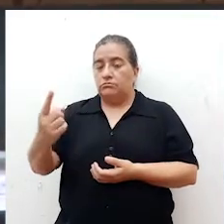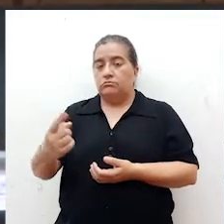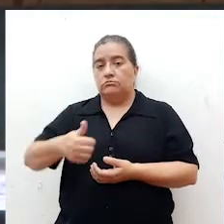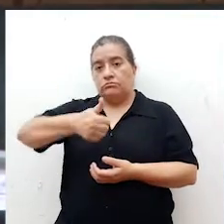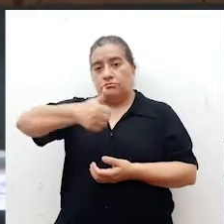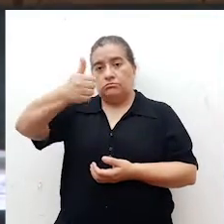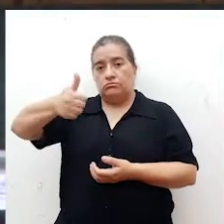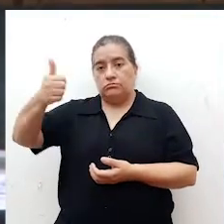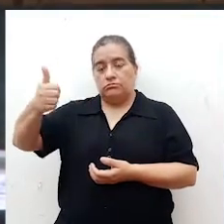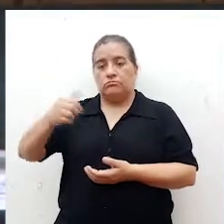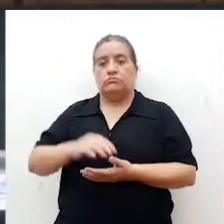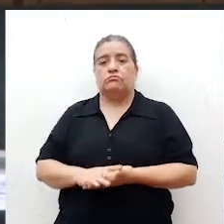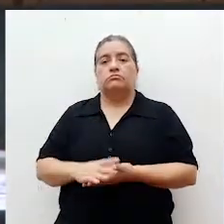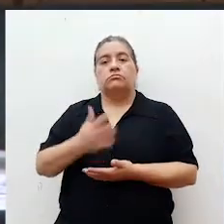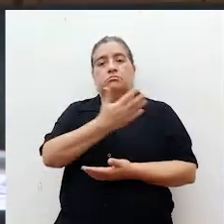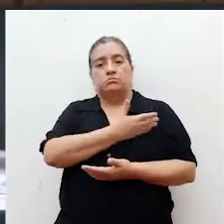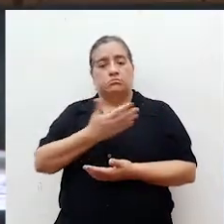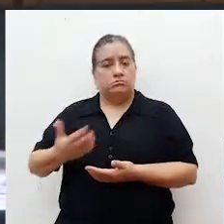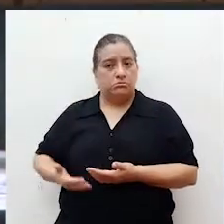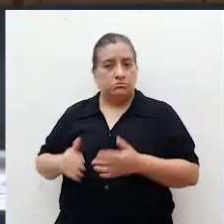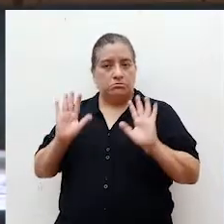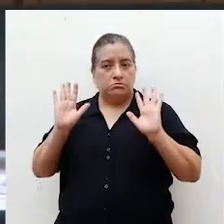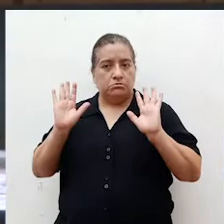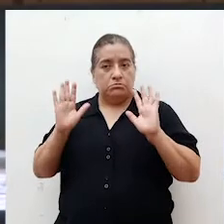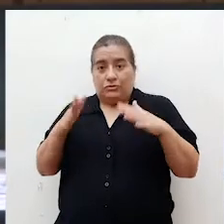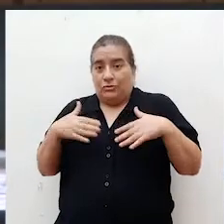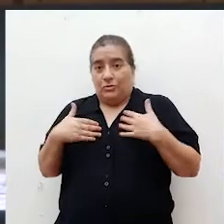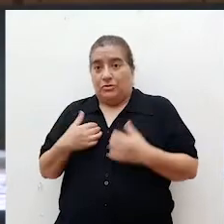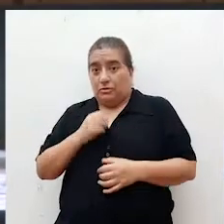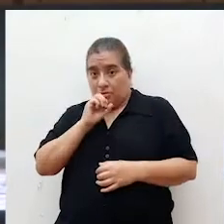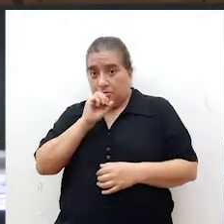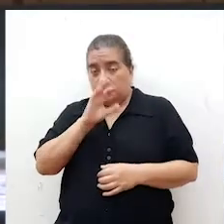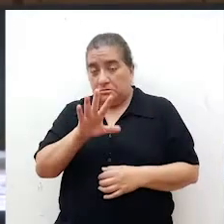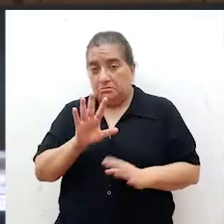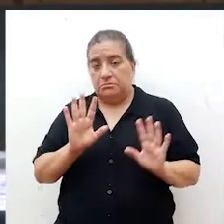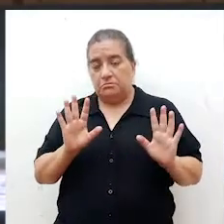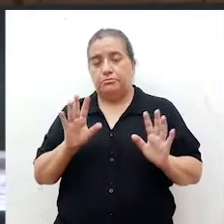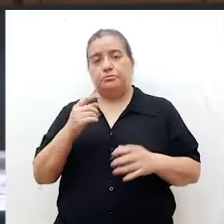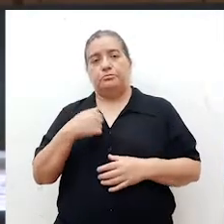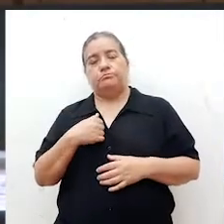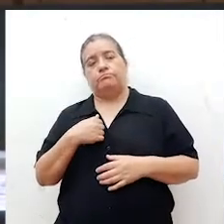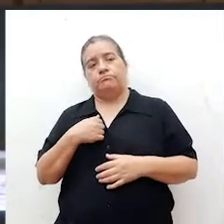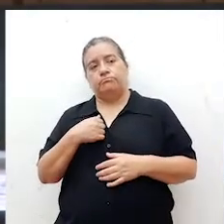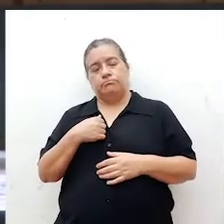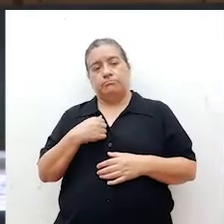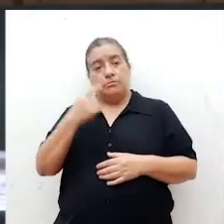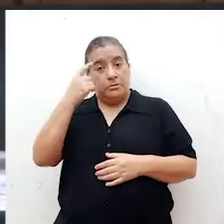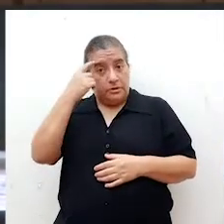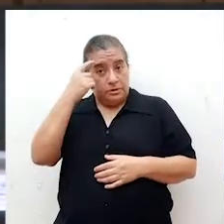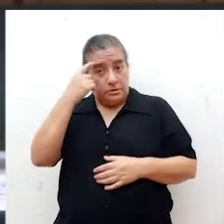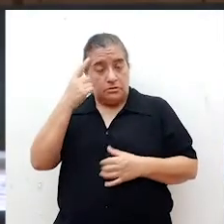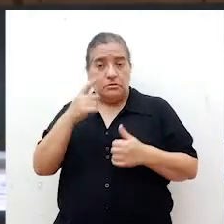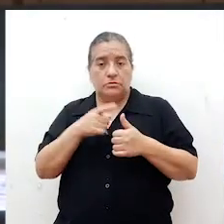no ha sido capaz de articular al sector privado, a las fuerzas sociales.